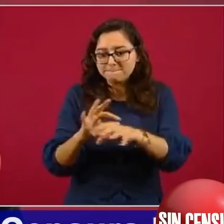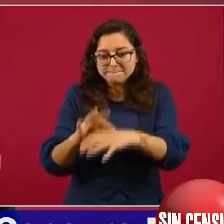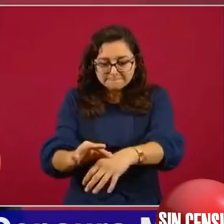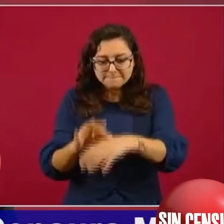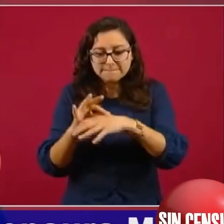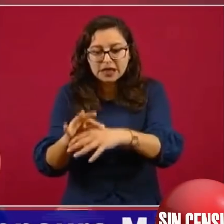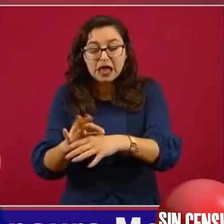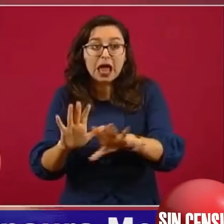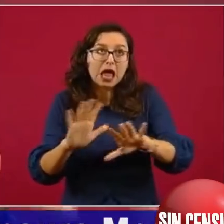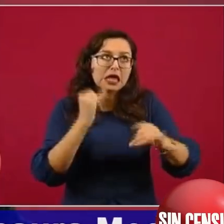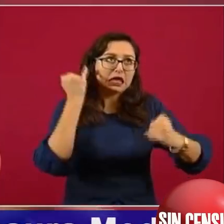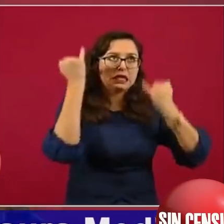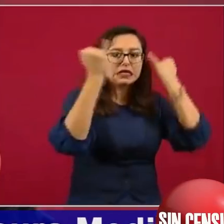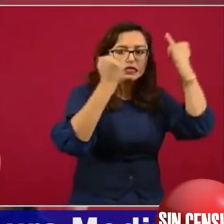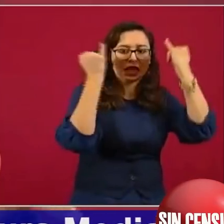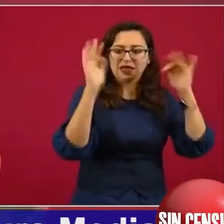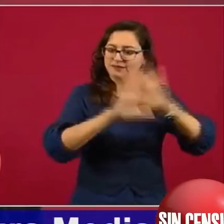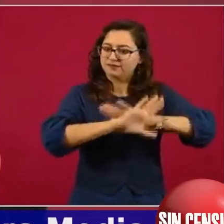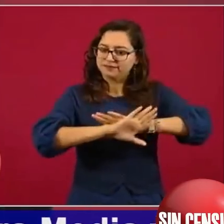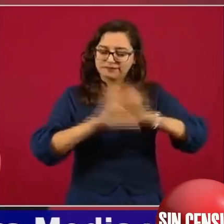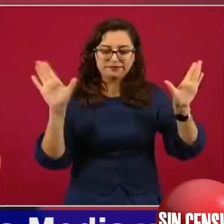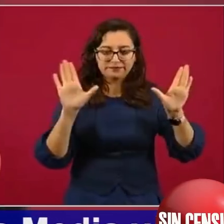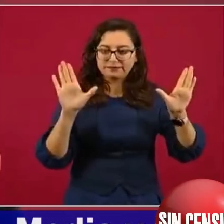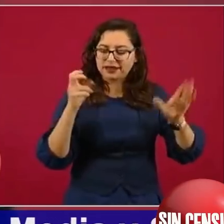Nada de que no se puede tocar al intocable.